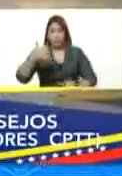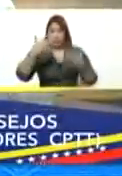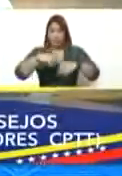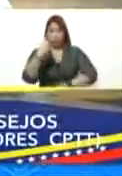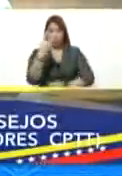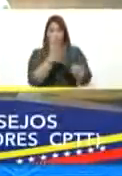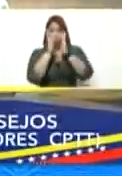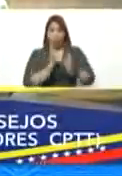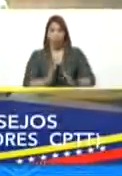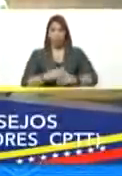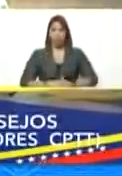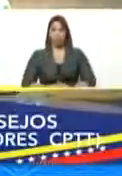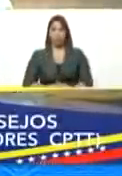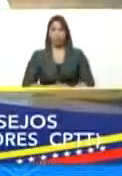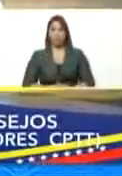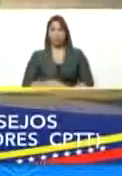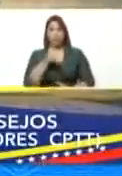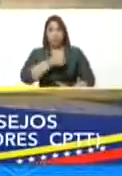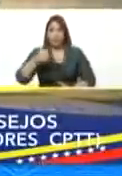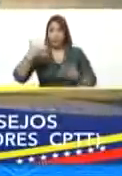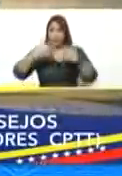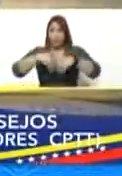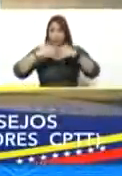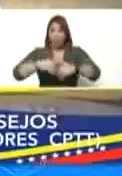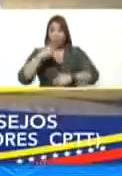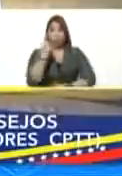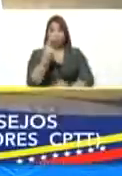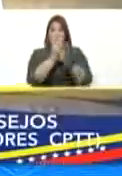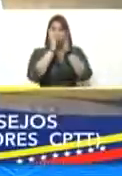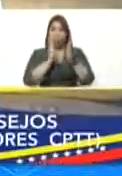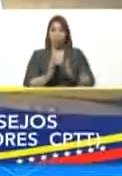escuela. Cada fábrica una escuela.